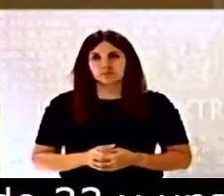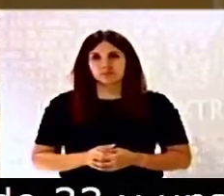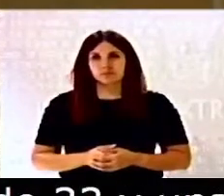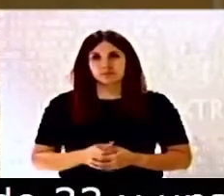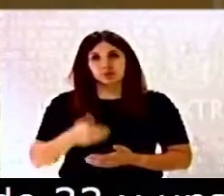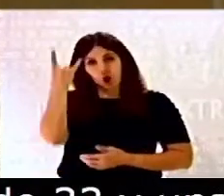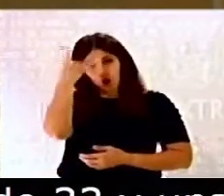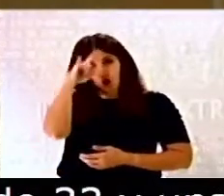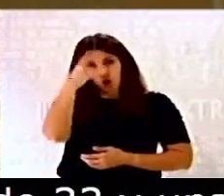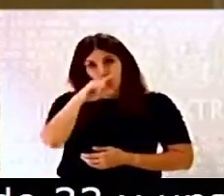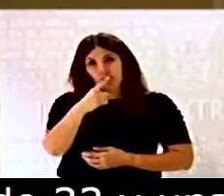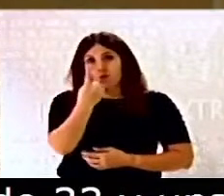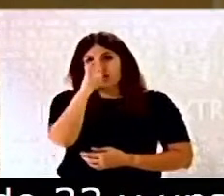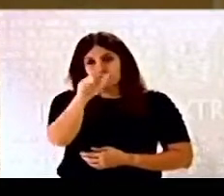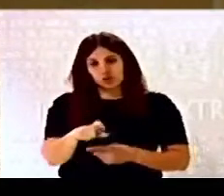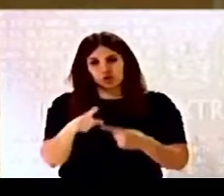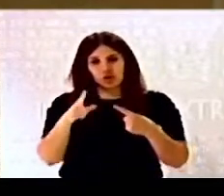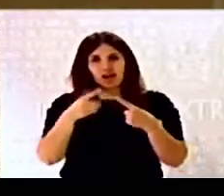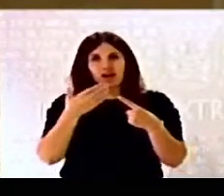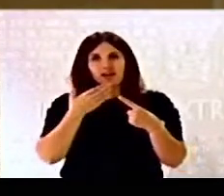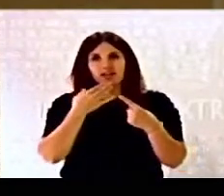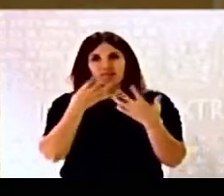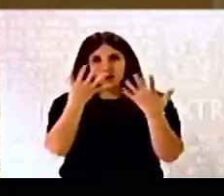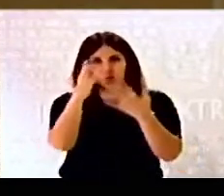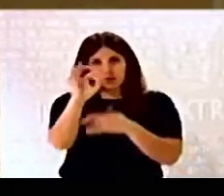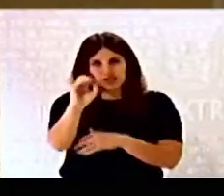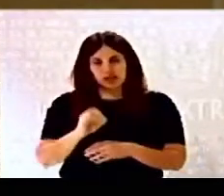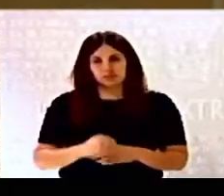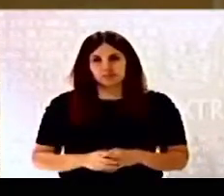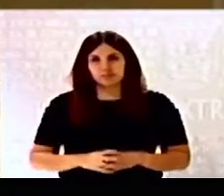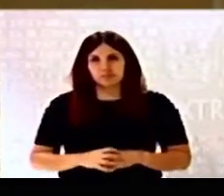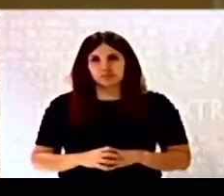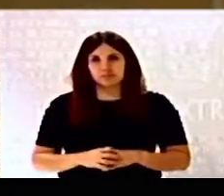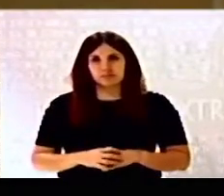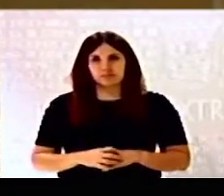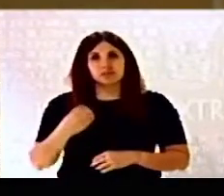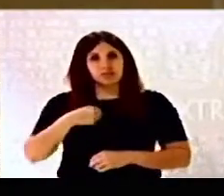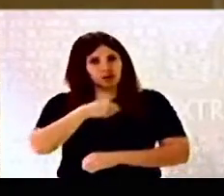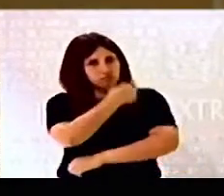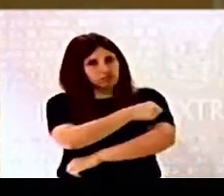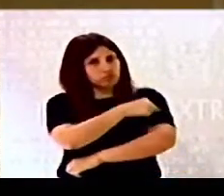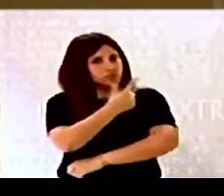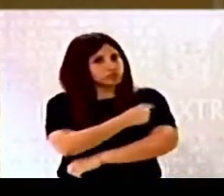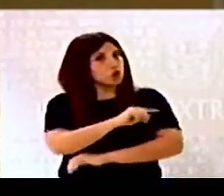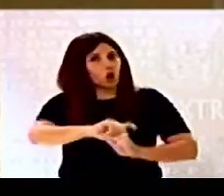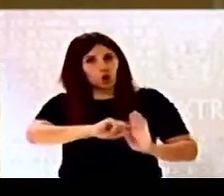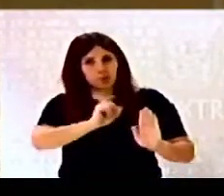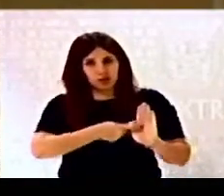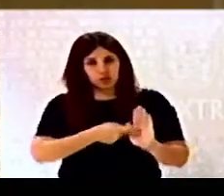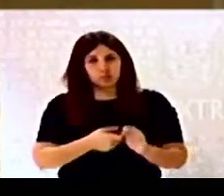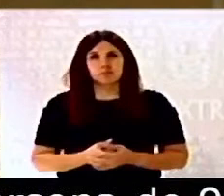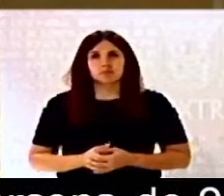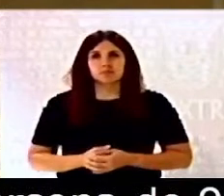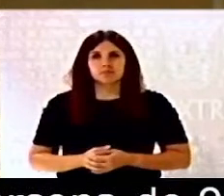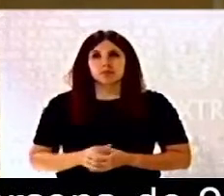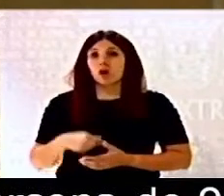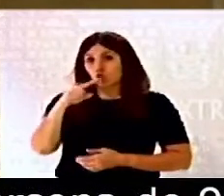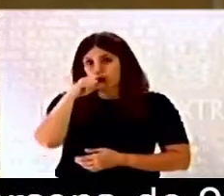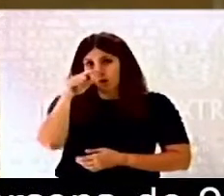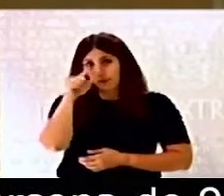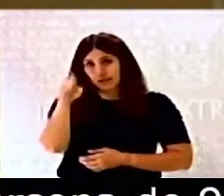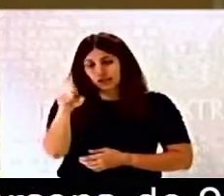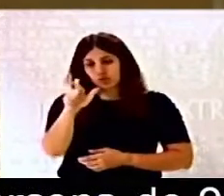En Coria tenemos un ingresado, que es una persona de 90 años, con pauta de vacunación completa. En Don Benito tenemos